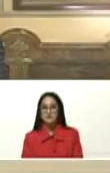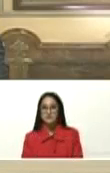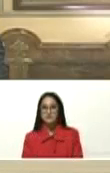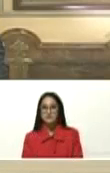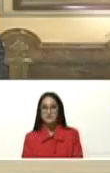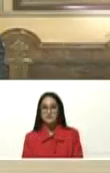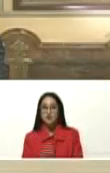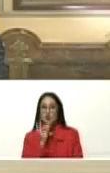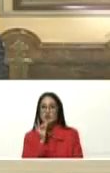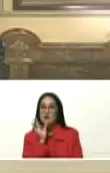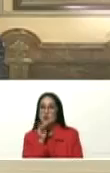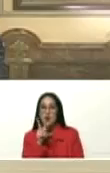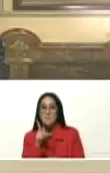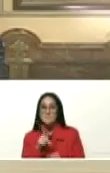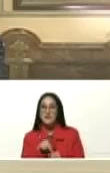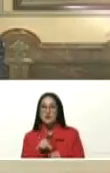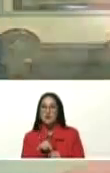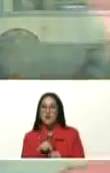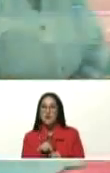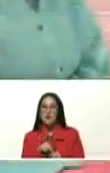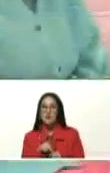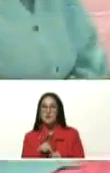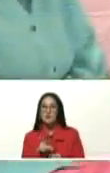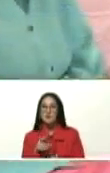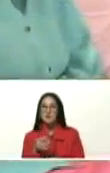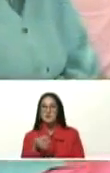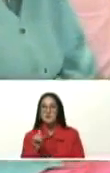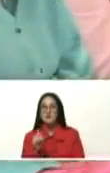Todavía no tenemos petróleo, pero tenemos yuca,